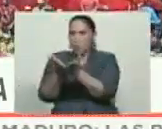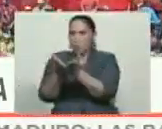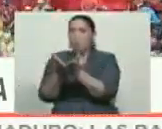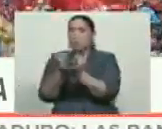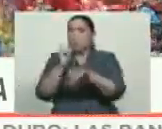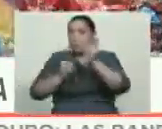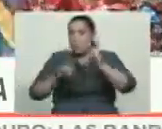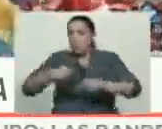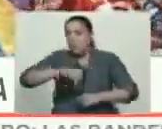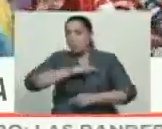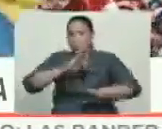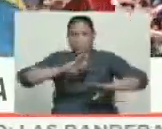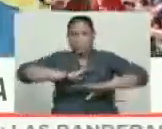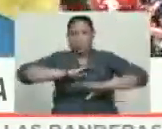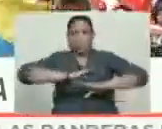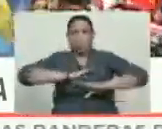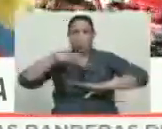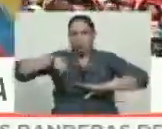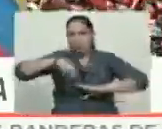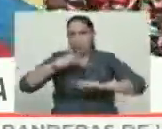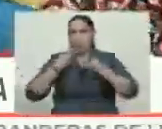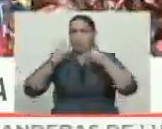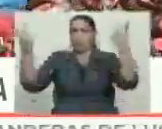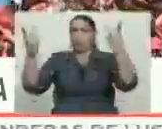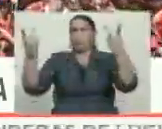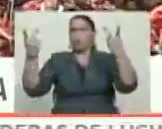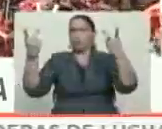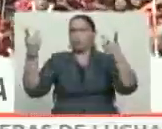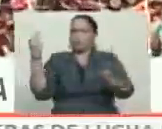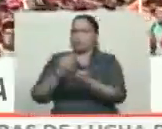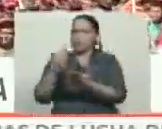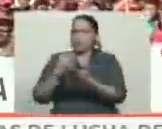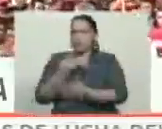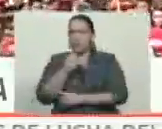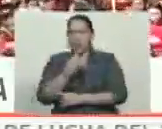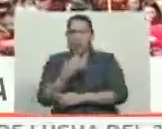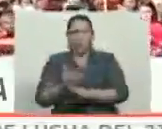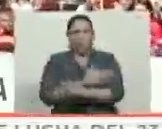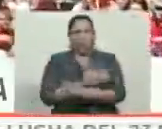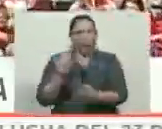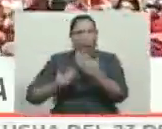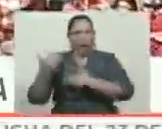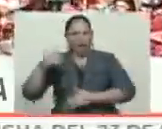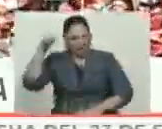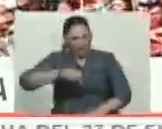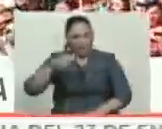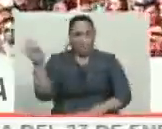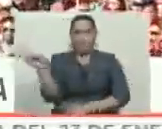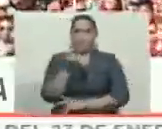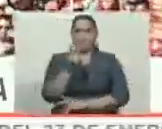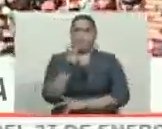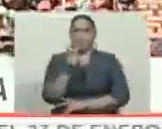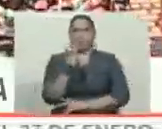nosotros. Y lo vamos a decir como lo dijimos hace un tiempo. Aquí en Venezuela,